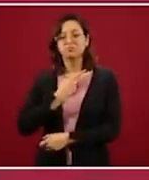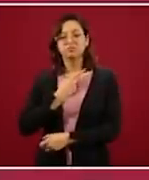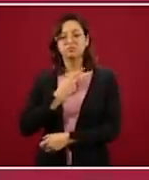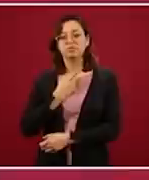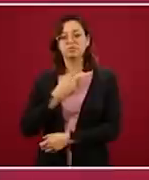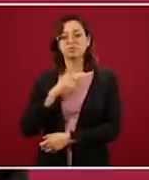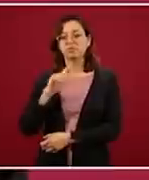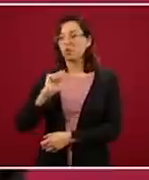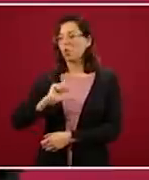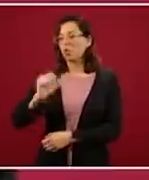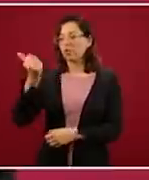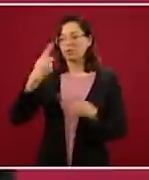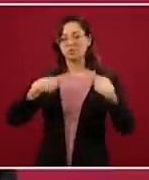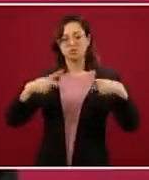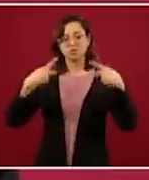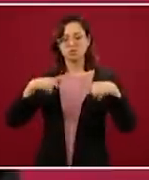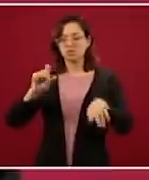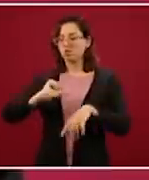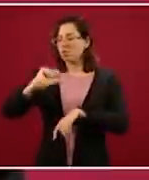personaje del extranjero